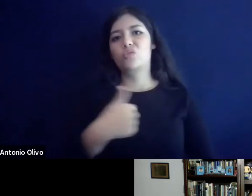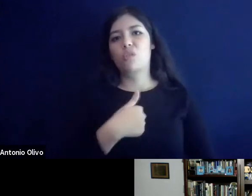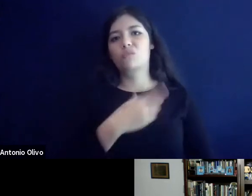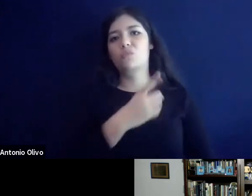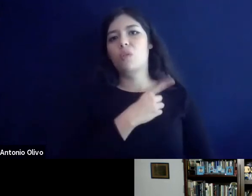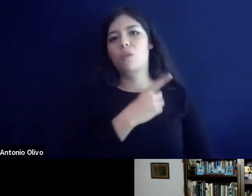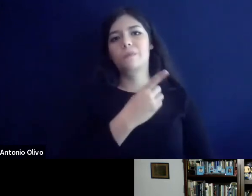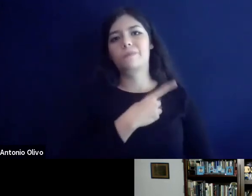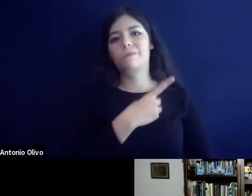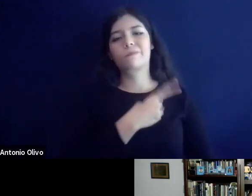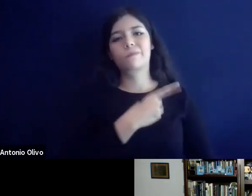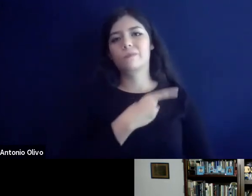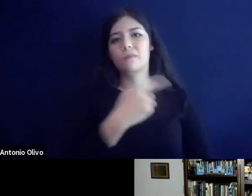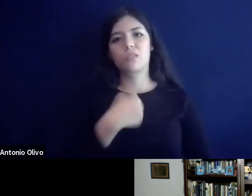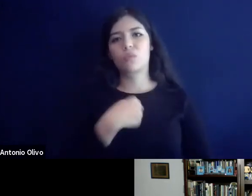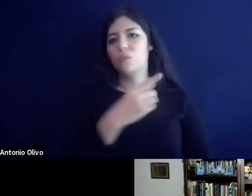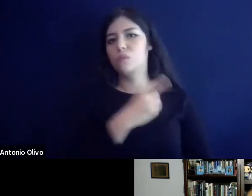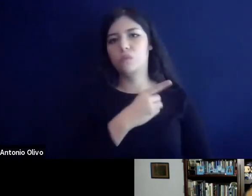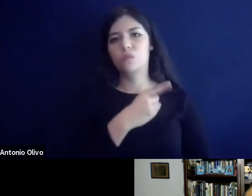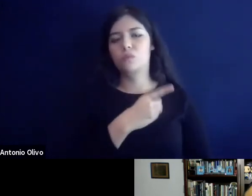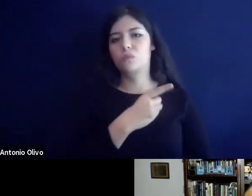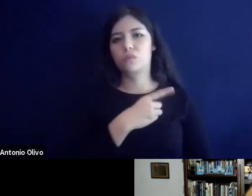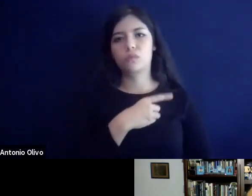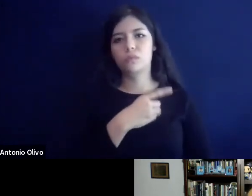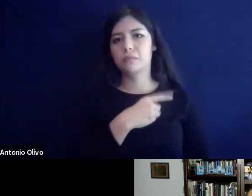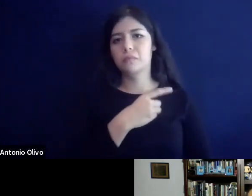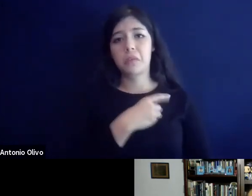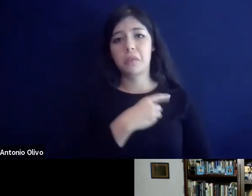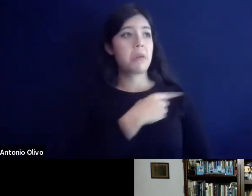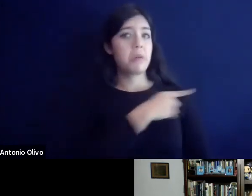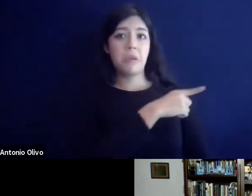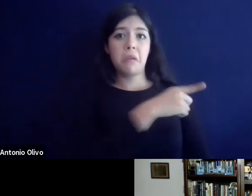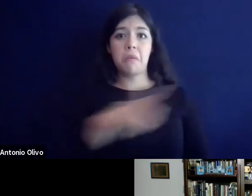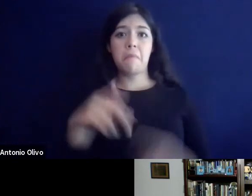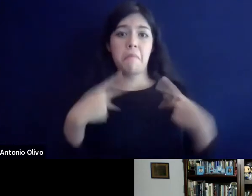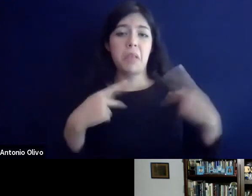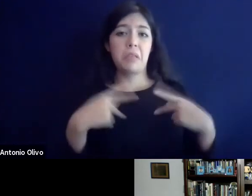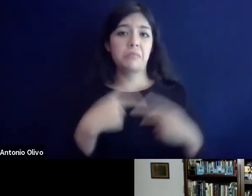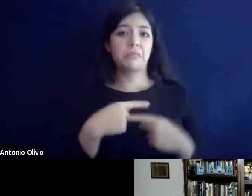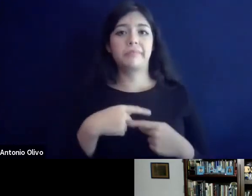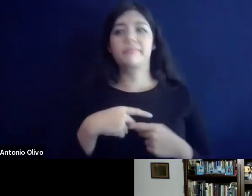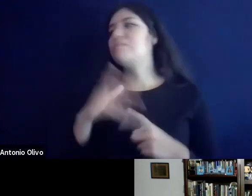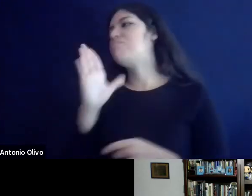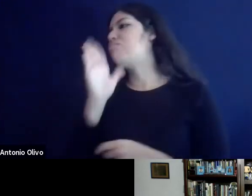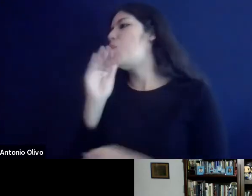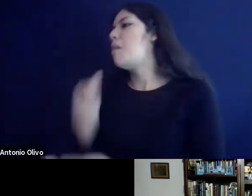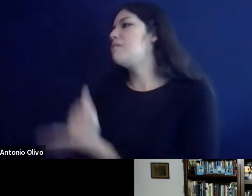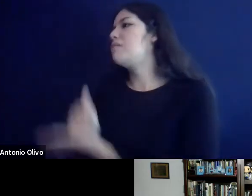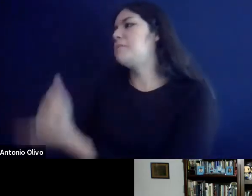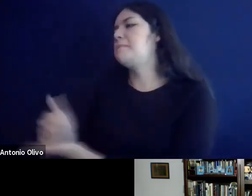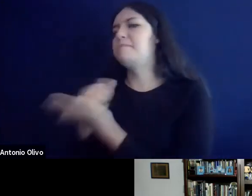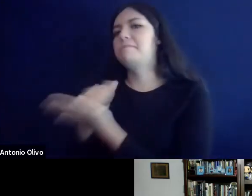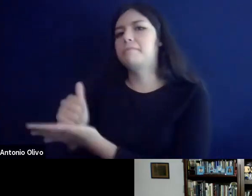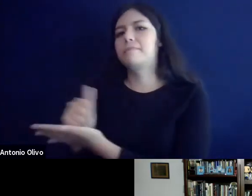Porque muchas personas, todo el mundo te va a decir no. Pero solamente hay un ser humano que